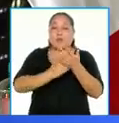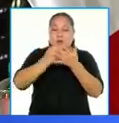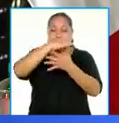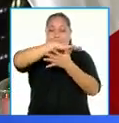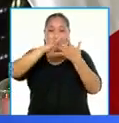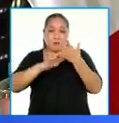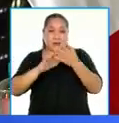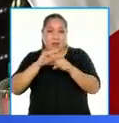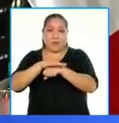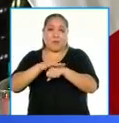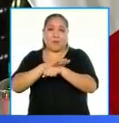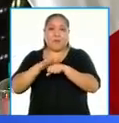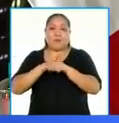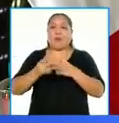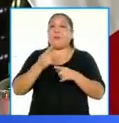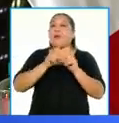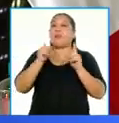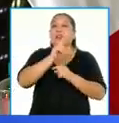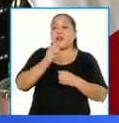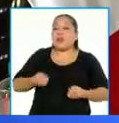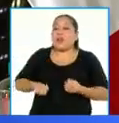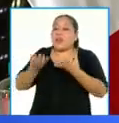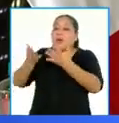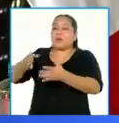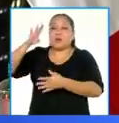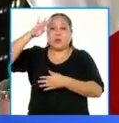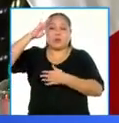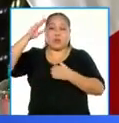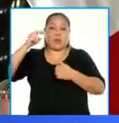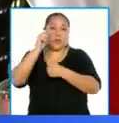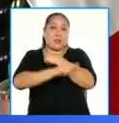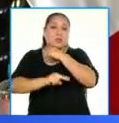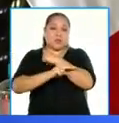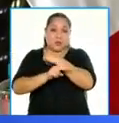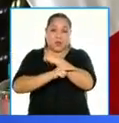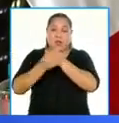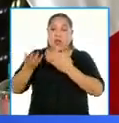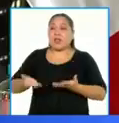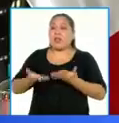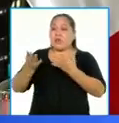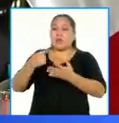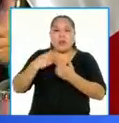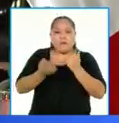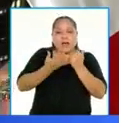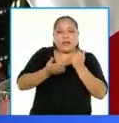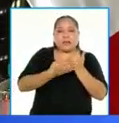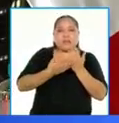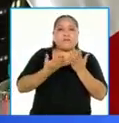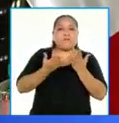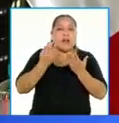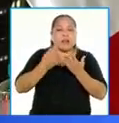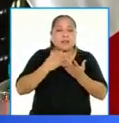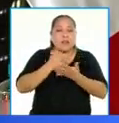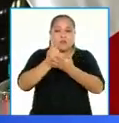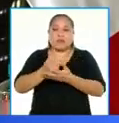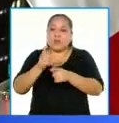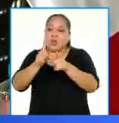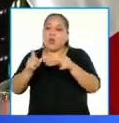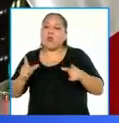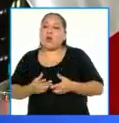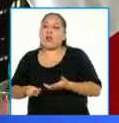que le dejamos a la Policía Nacional algo que es de ellos. Nosotros actuamos como facilitadores en este caso, les generamos el espacio, les